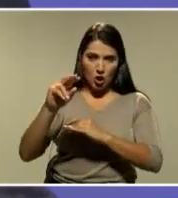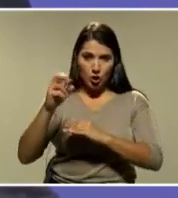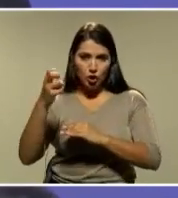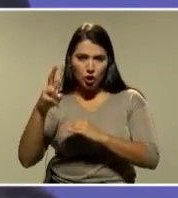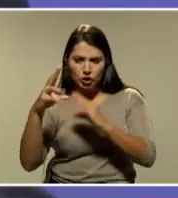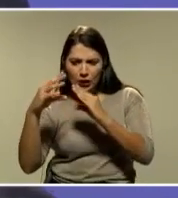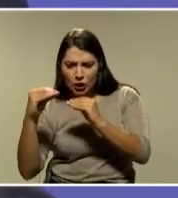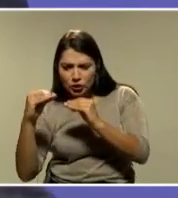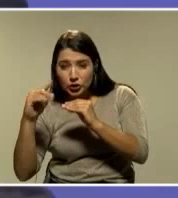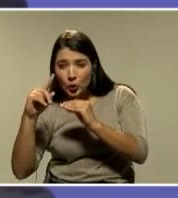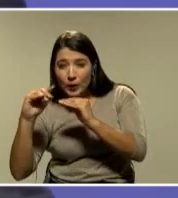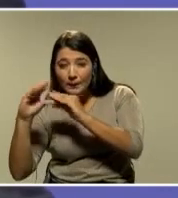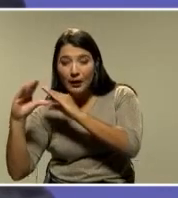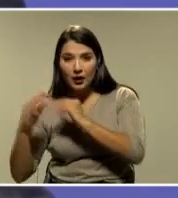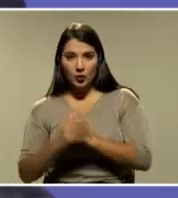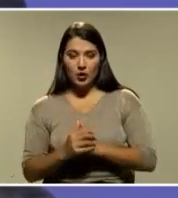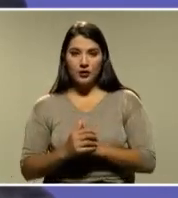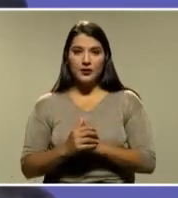madrugada.